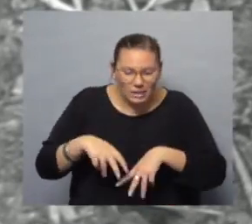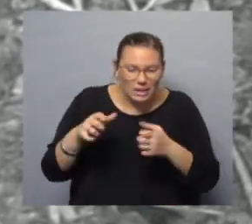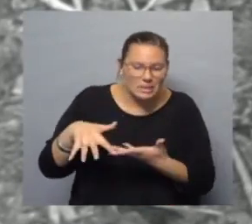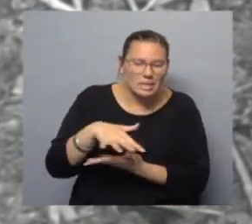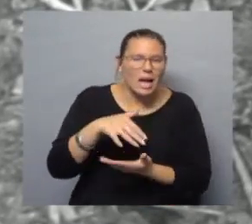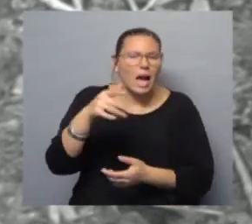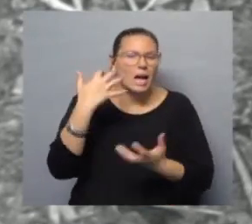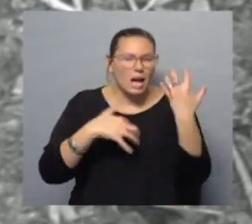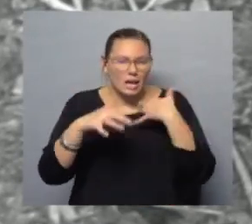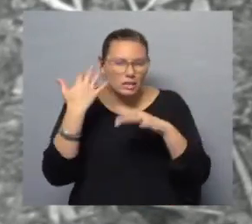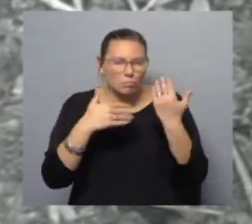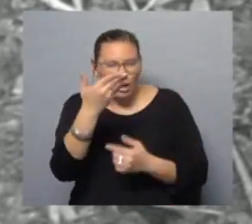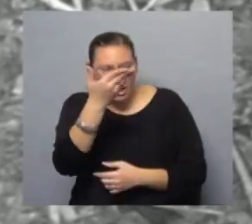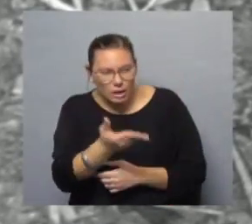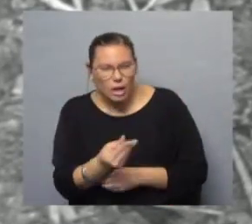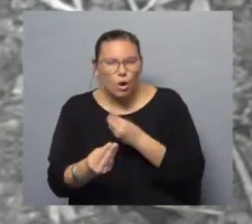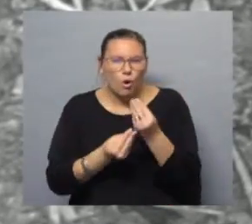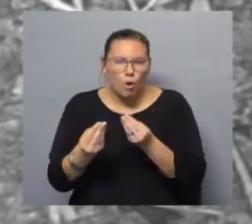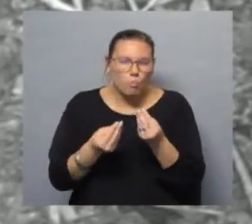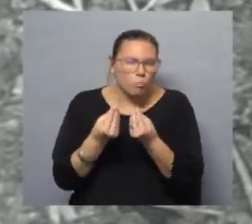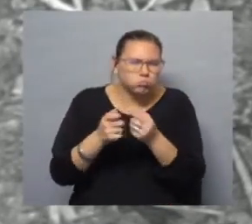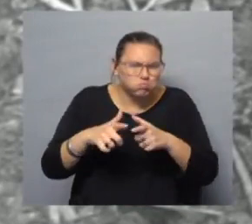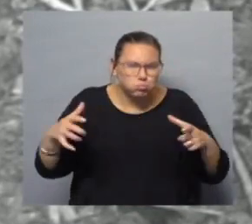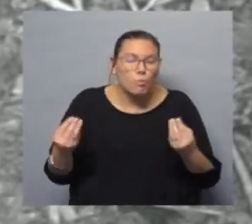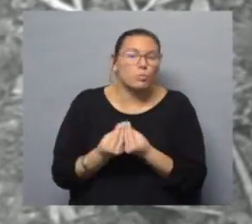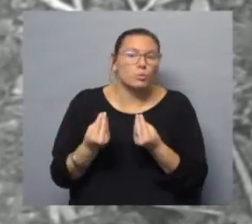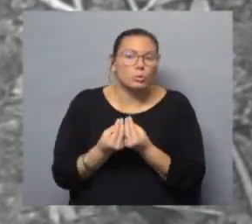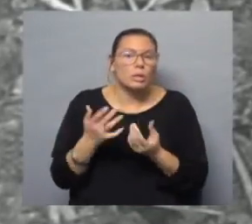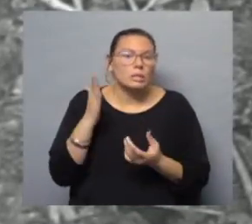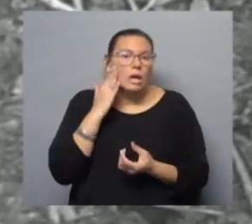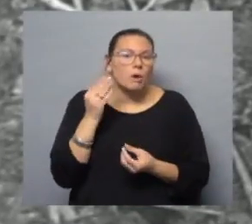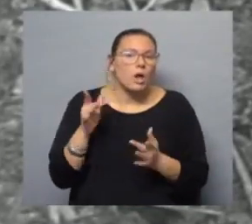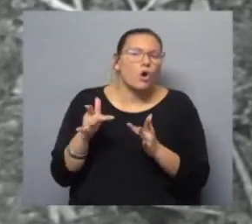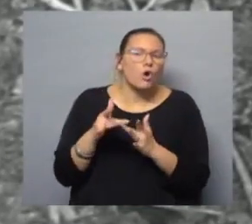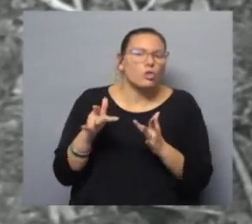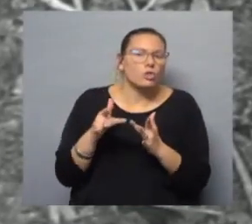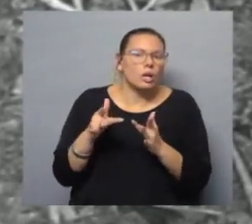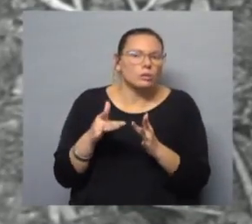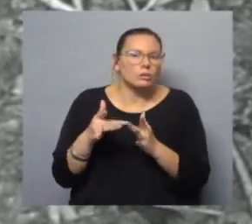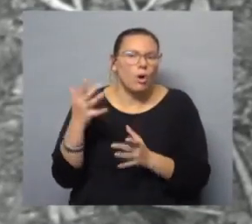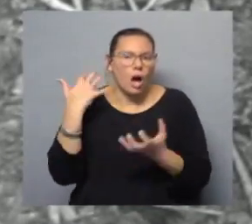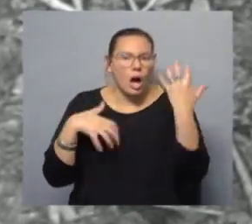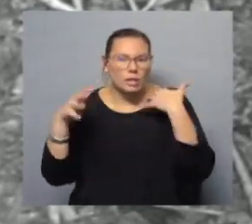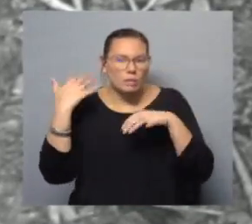los animales, la diversidad, la abundancia y particularmente cómo es el contacto entre animales